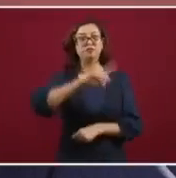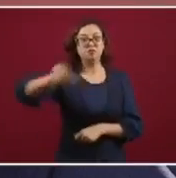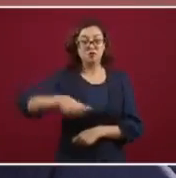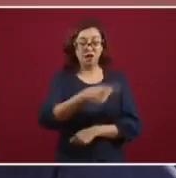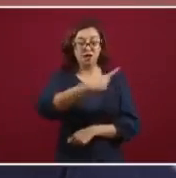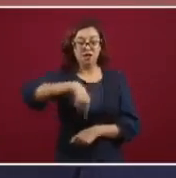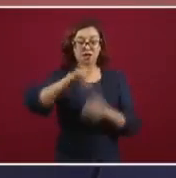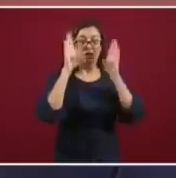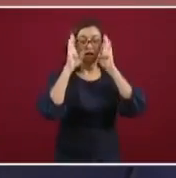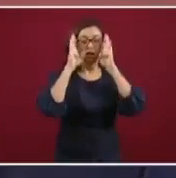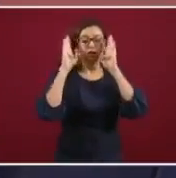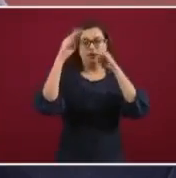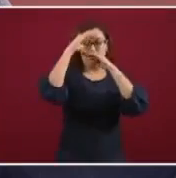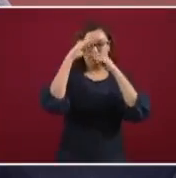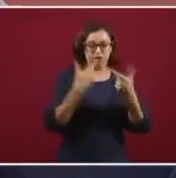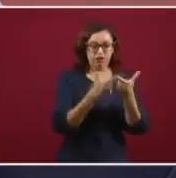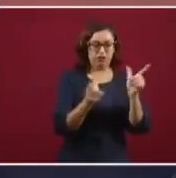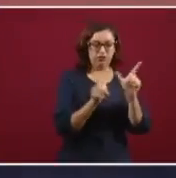Y hay